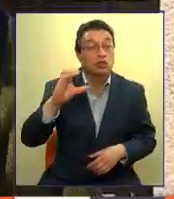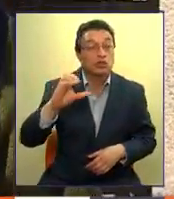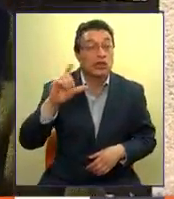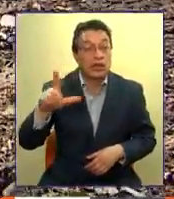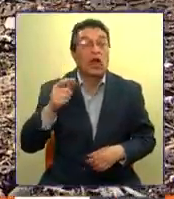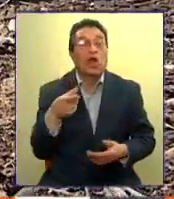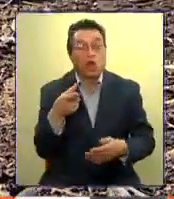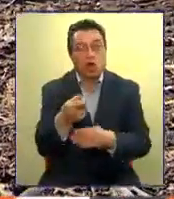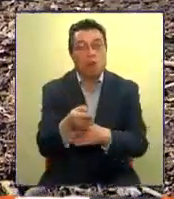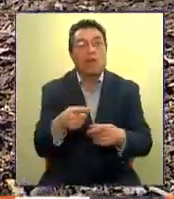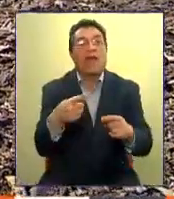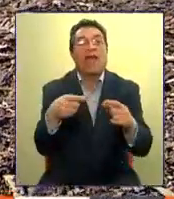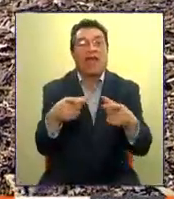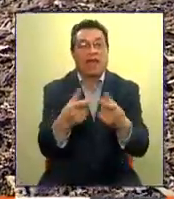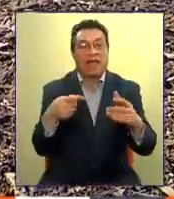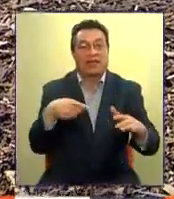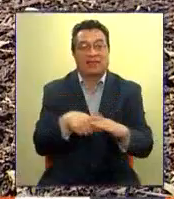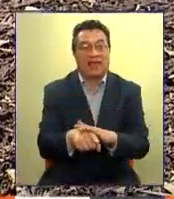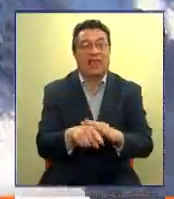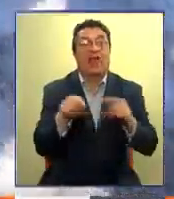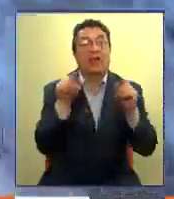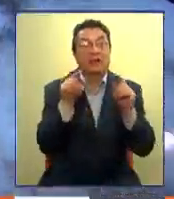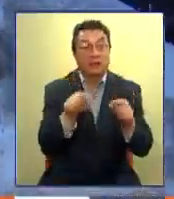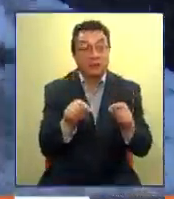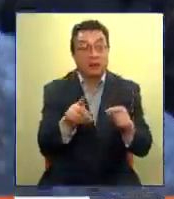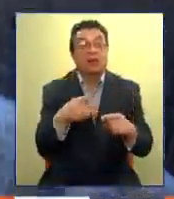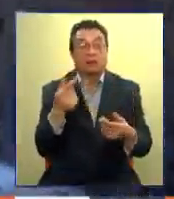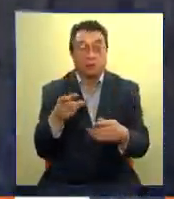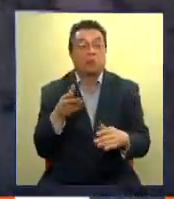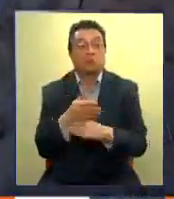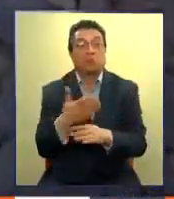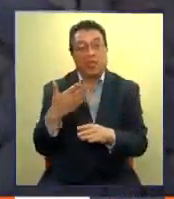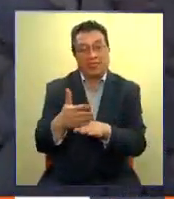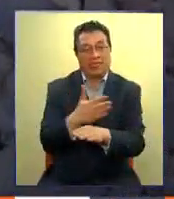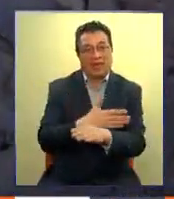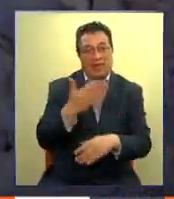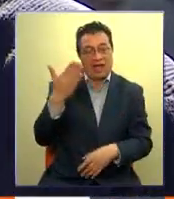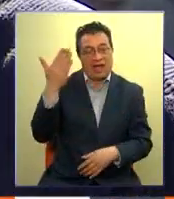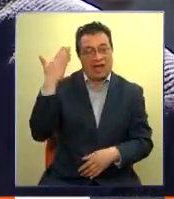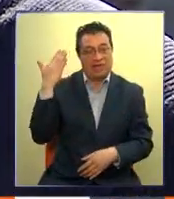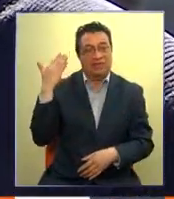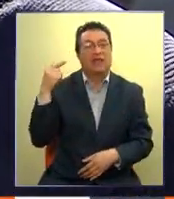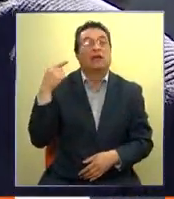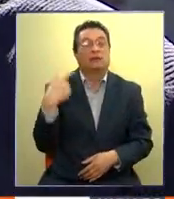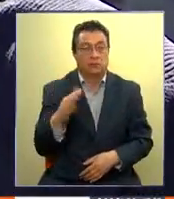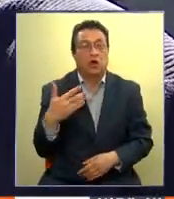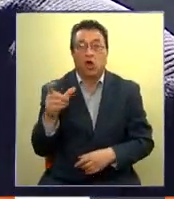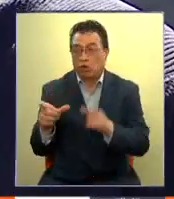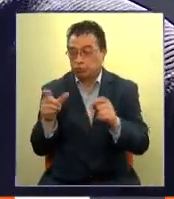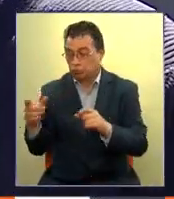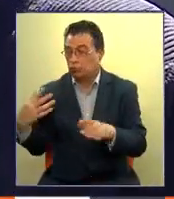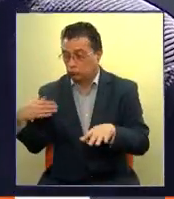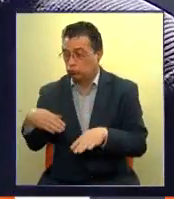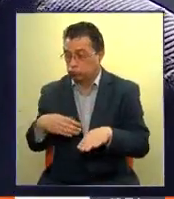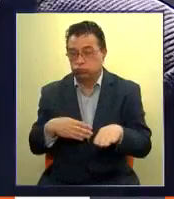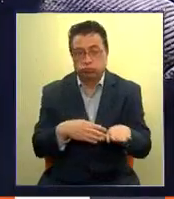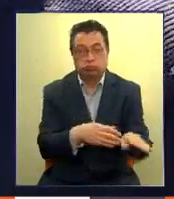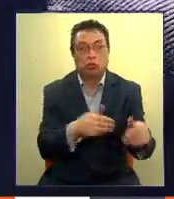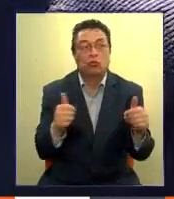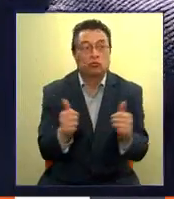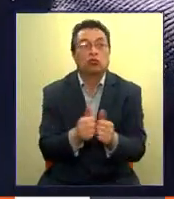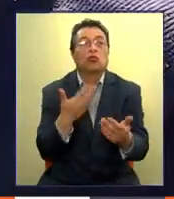comprar su entrada. Tal como lo hizo Cristian junto a su familia, con días de anticipación. De hecho, venimos con otra gente que también viene detrás de nosotros, así que vamos a aprovechar